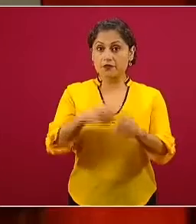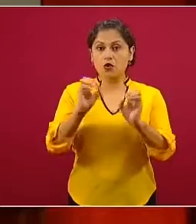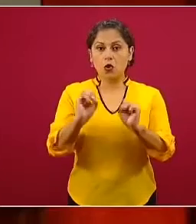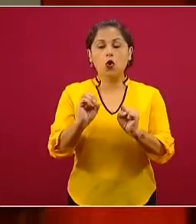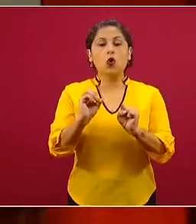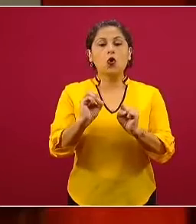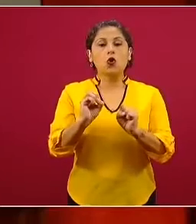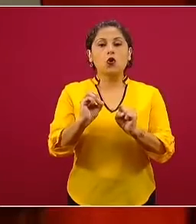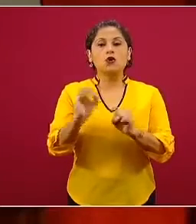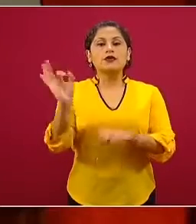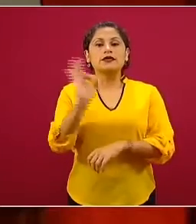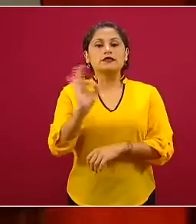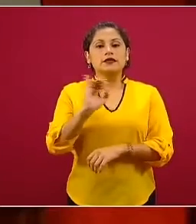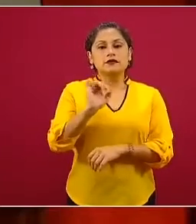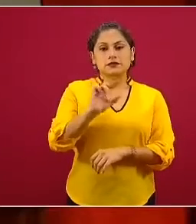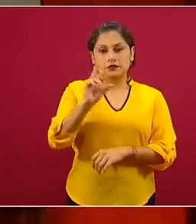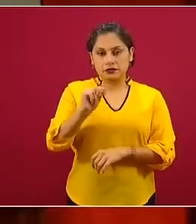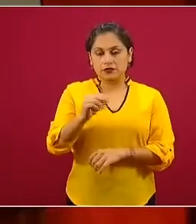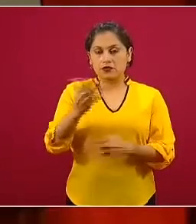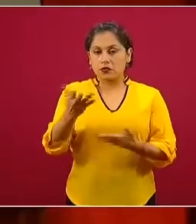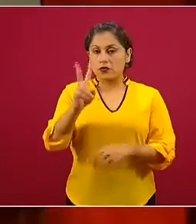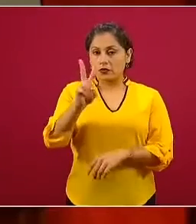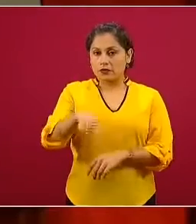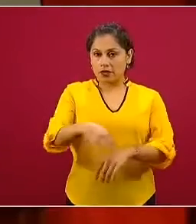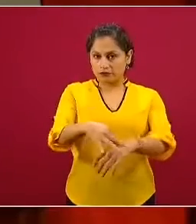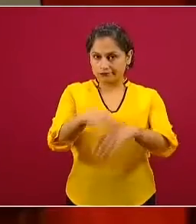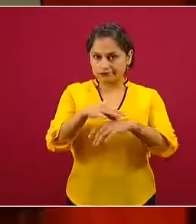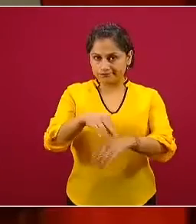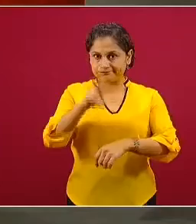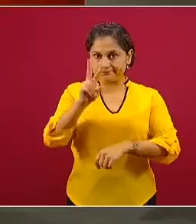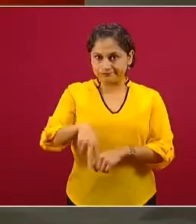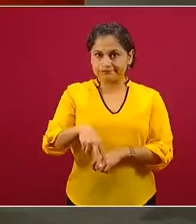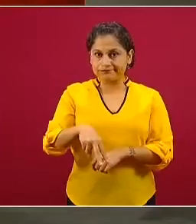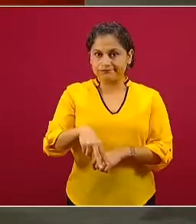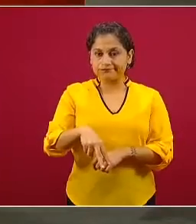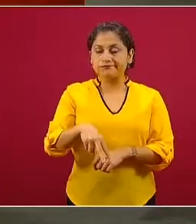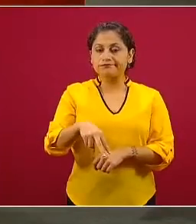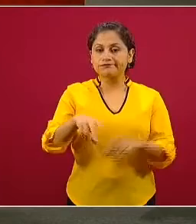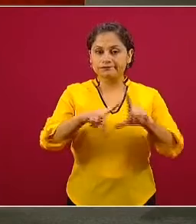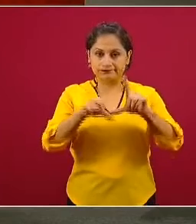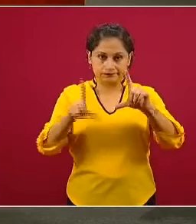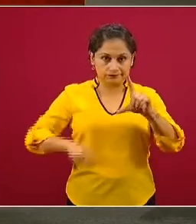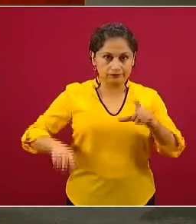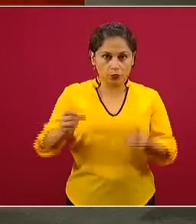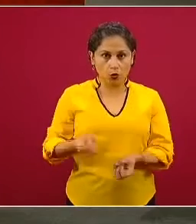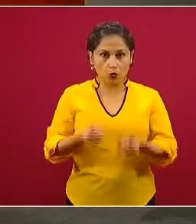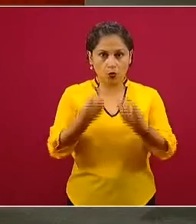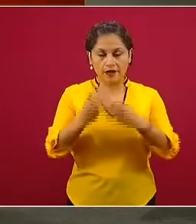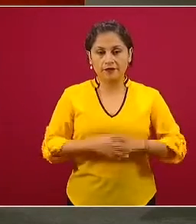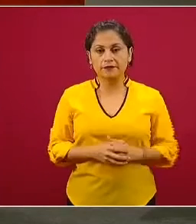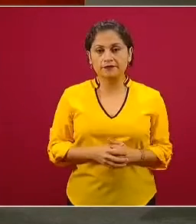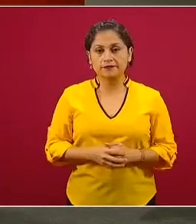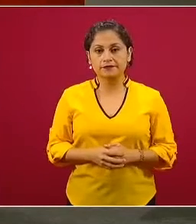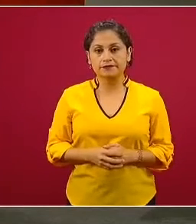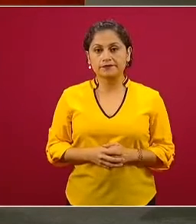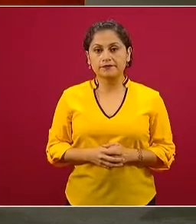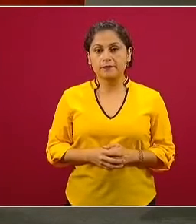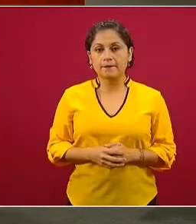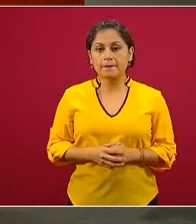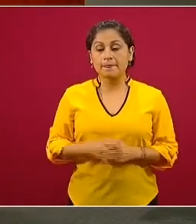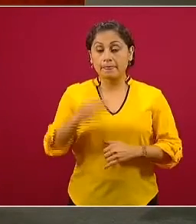en su momento realmente puede significar la presencia de casos en un país. Y en la siguiente diapositiva, que creo que es la